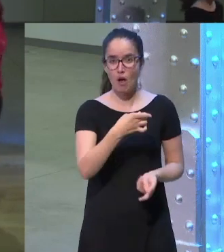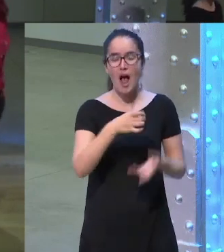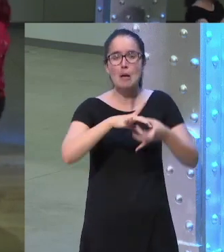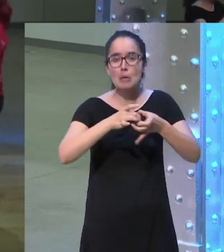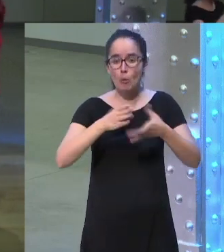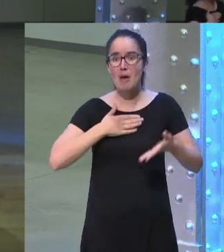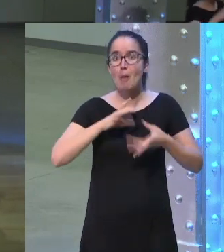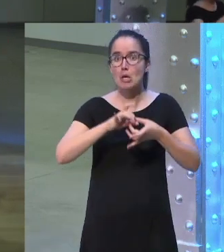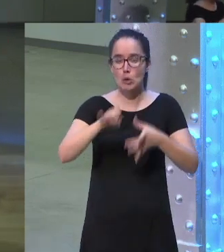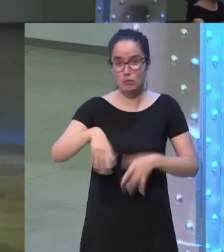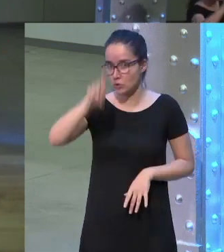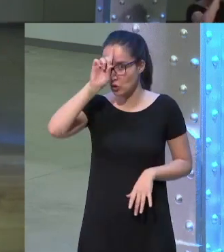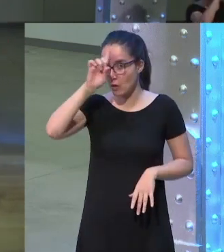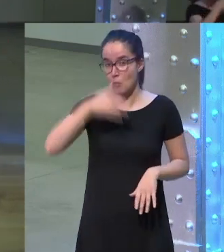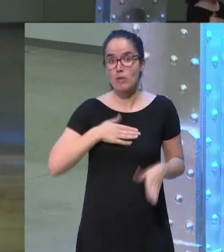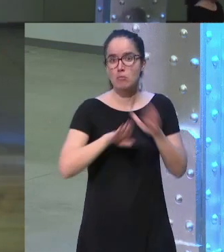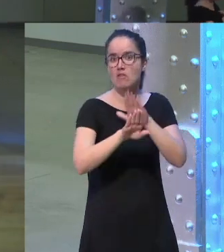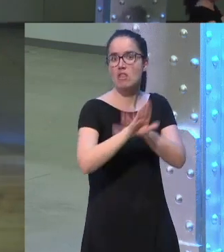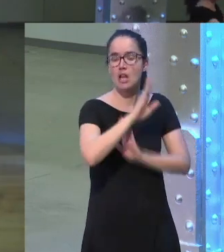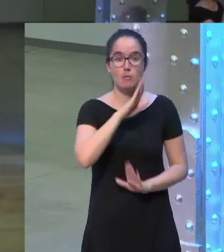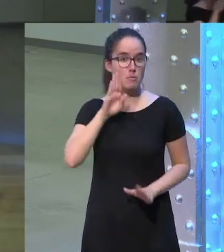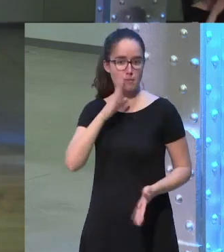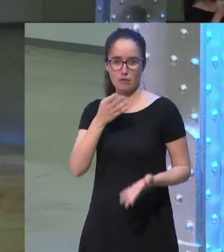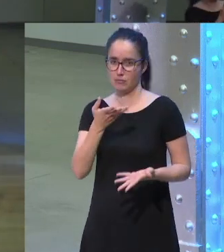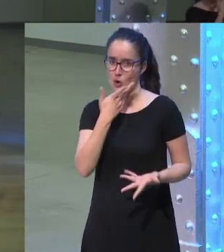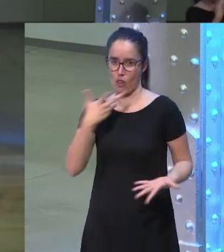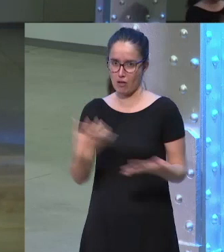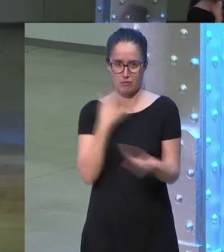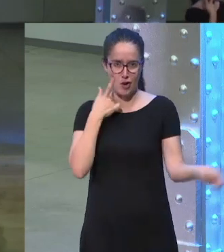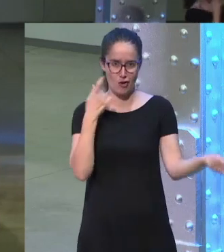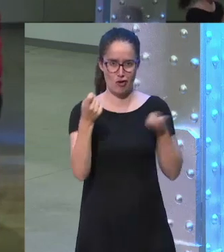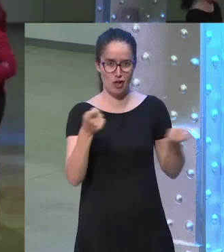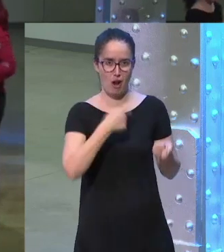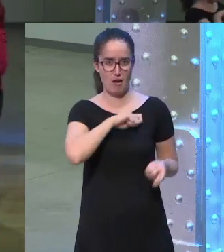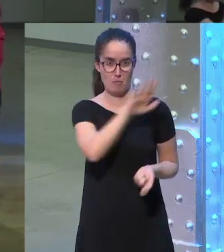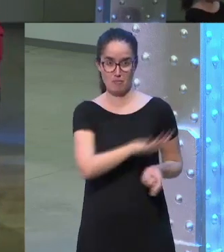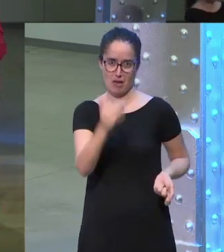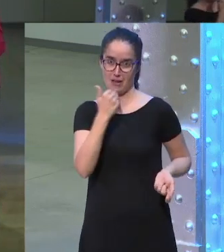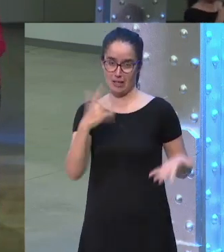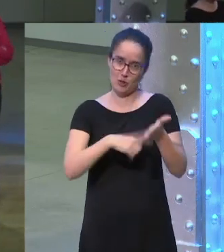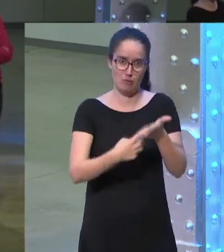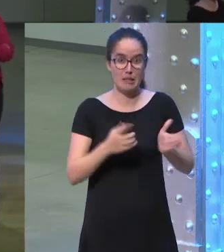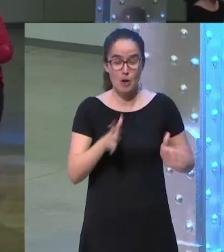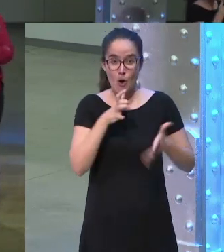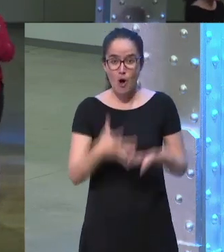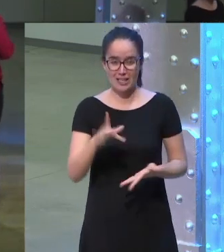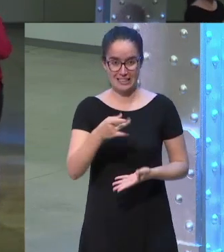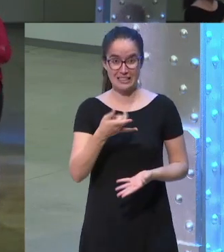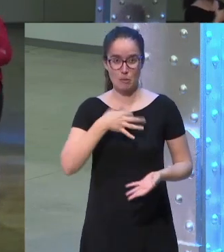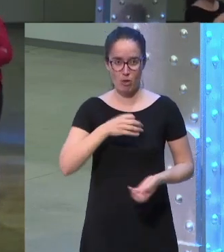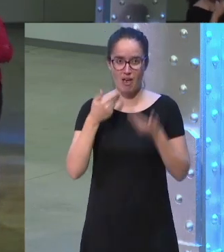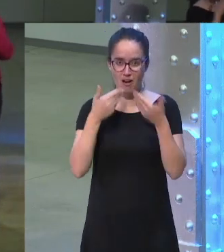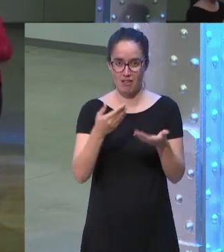nadie, salvo posiblemente una vecina de mi madre que tenía controlado al medio país, pero ahora sí podemos. Y